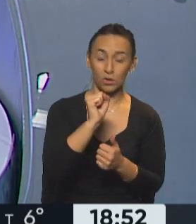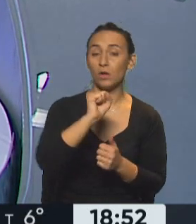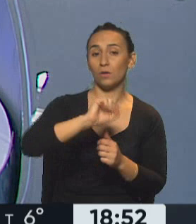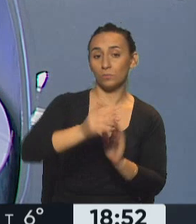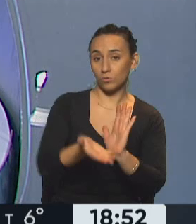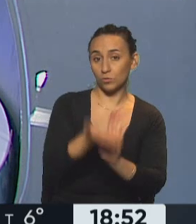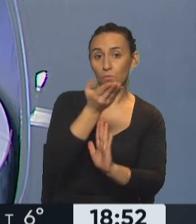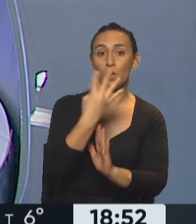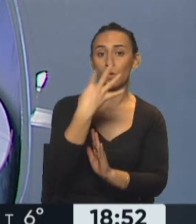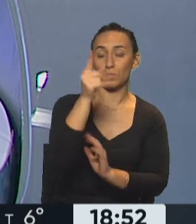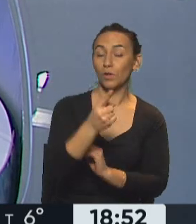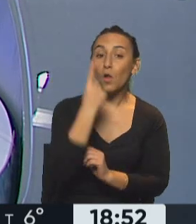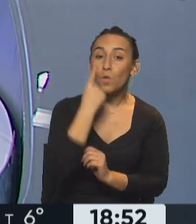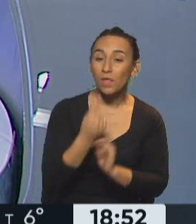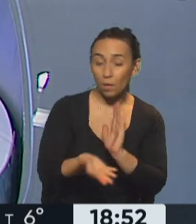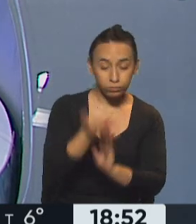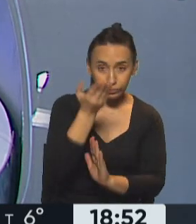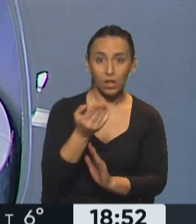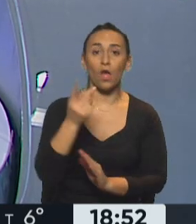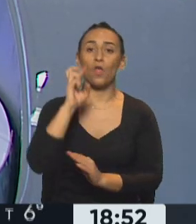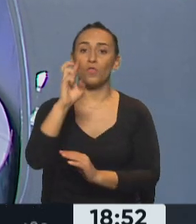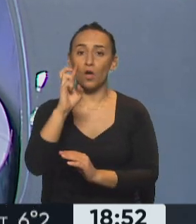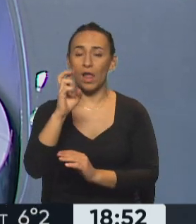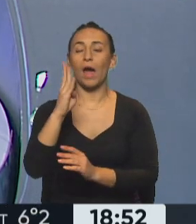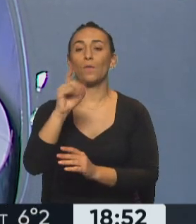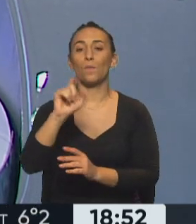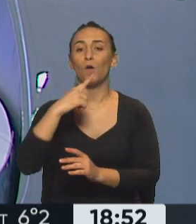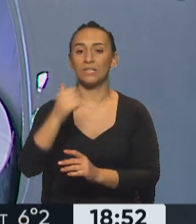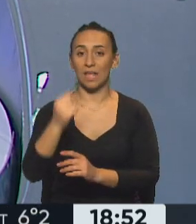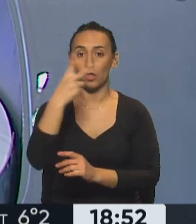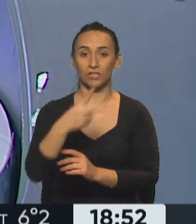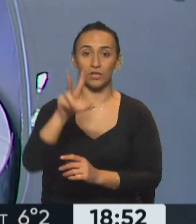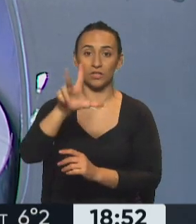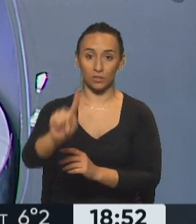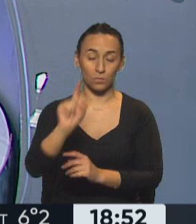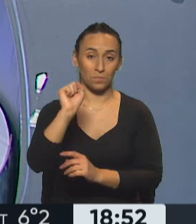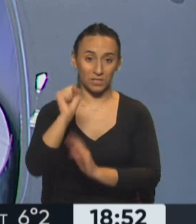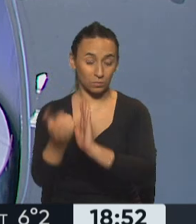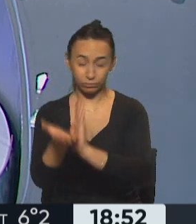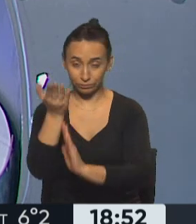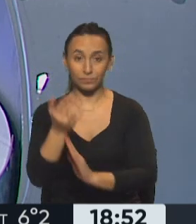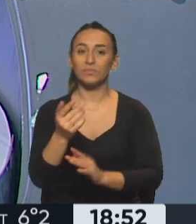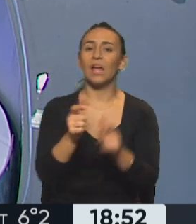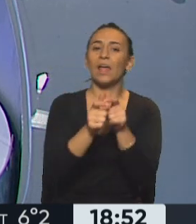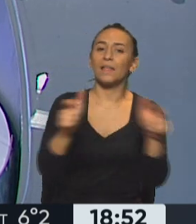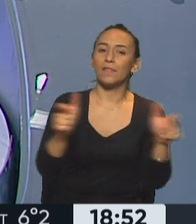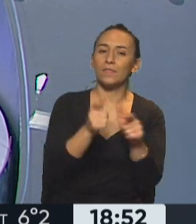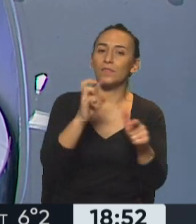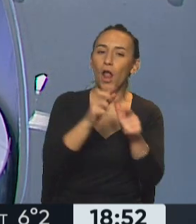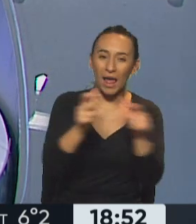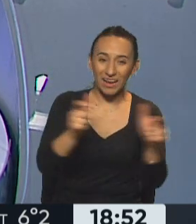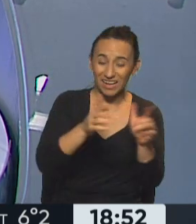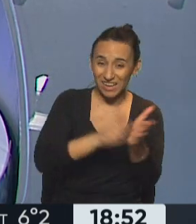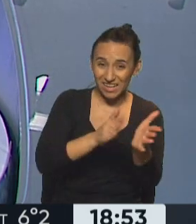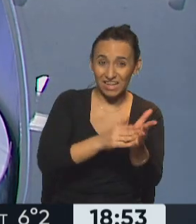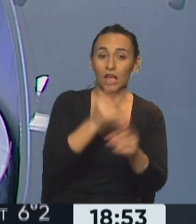4% en un día. Dólar bolsa, 231. El contado con liqui, fíjate, fíjate, 5% en un solo día, más